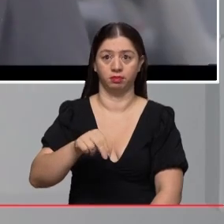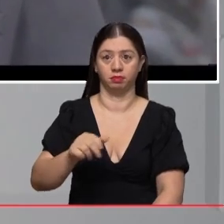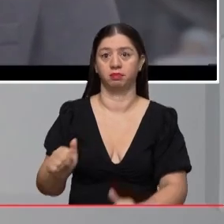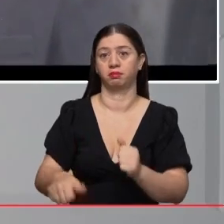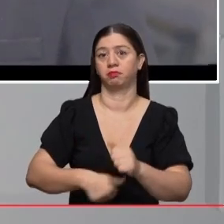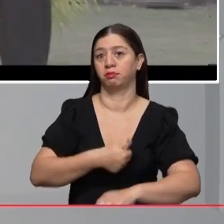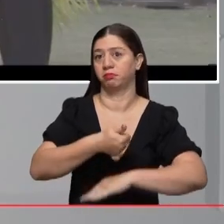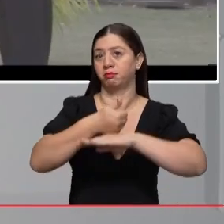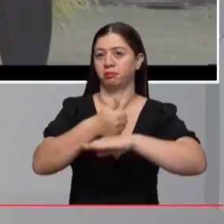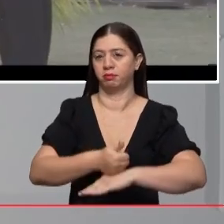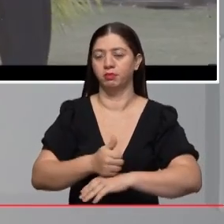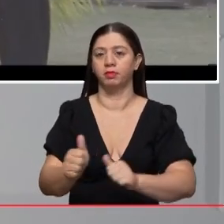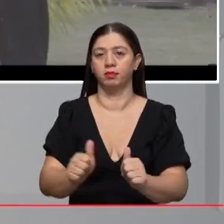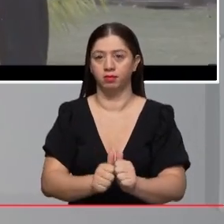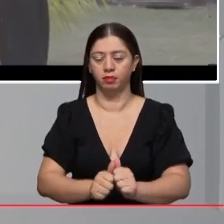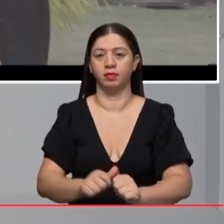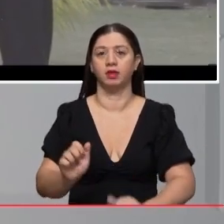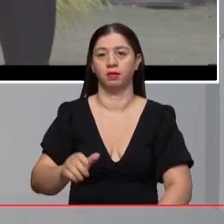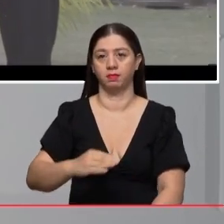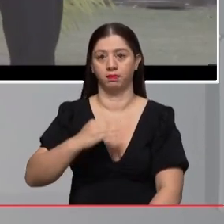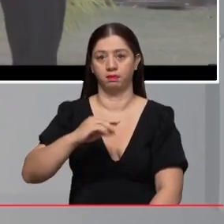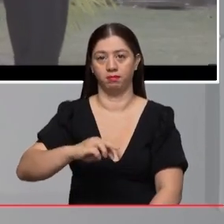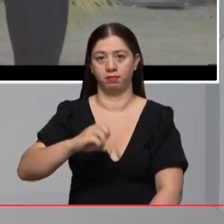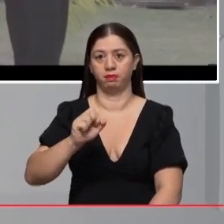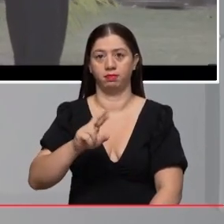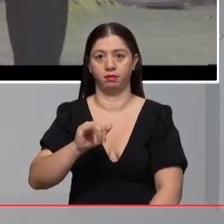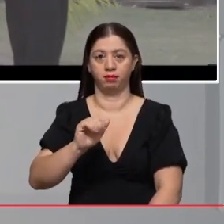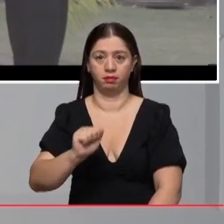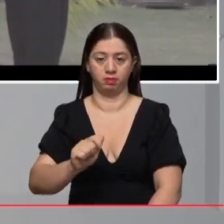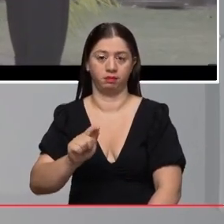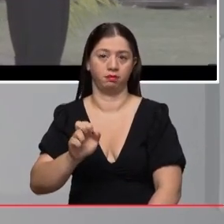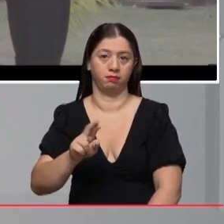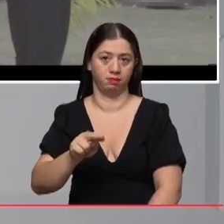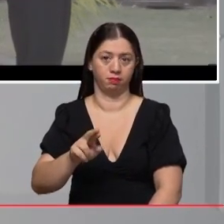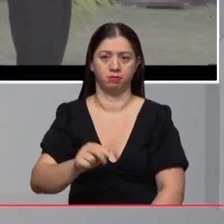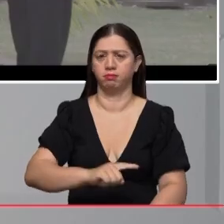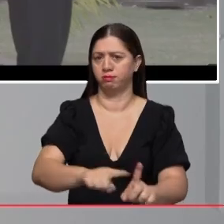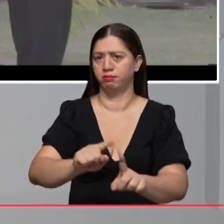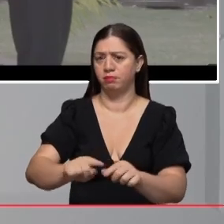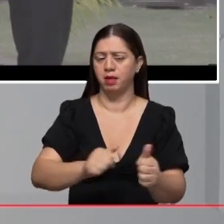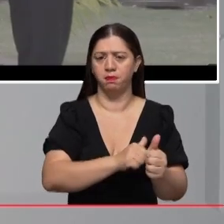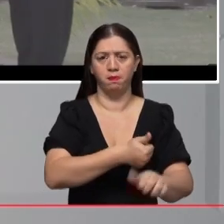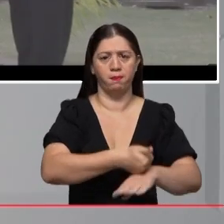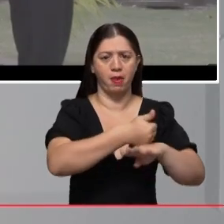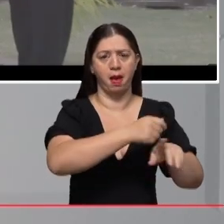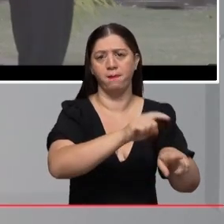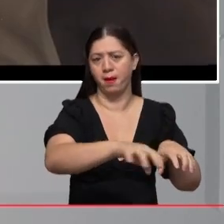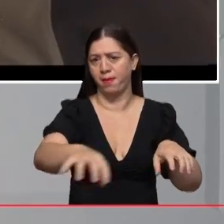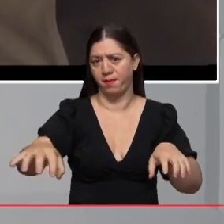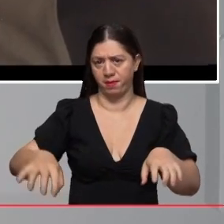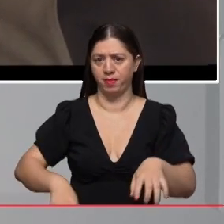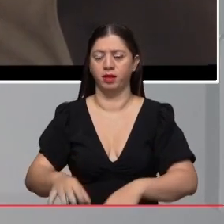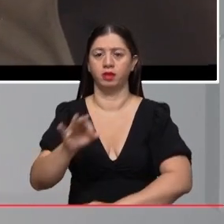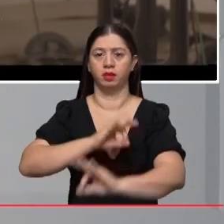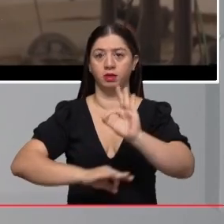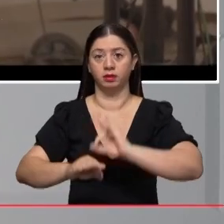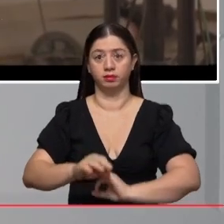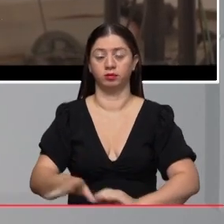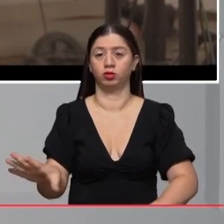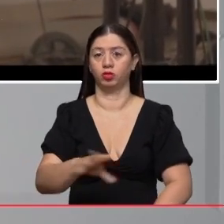de programación y de producción María Fernanda Campuzano y Marino Aguado, de todas las áreas del canal y claramente del personal técnico que